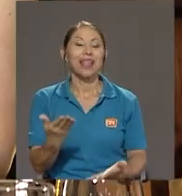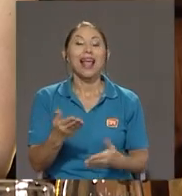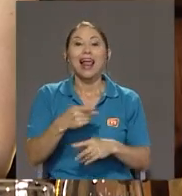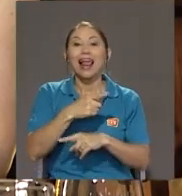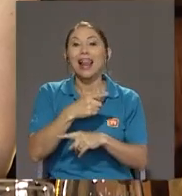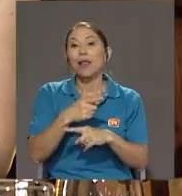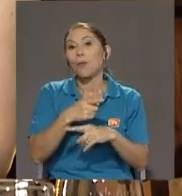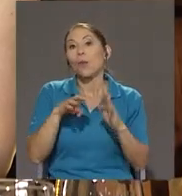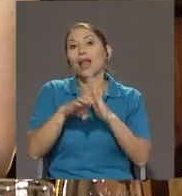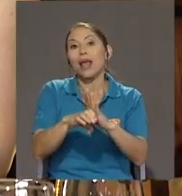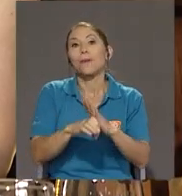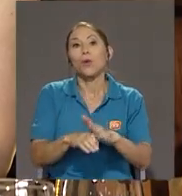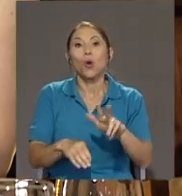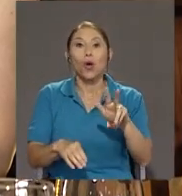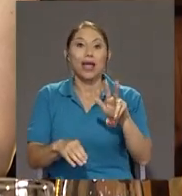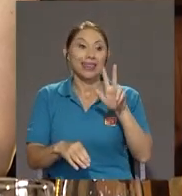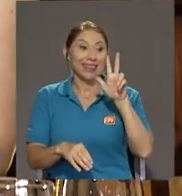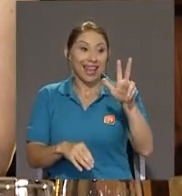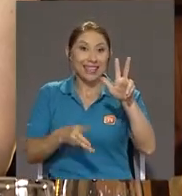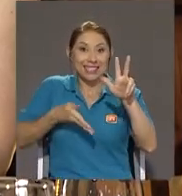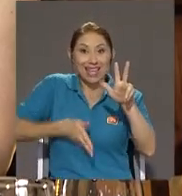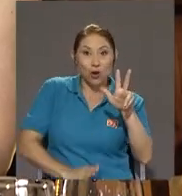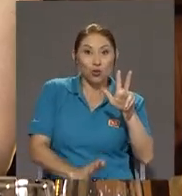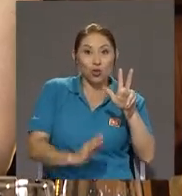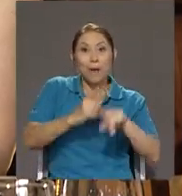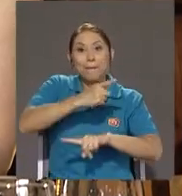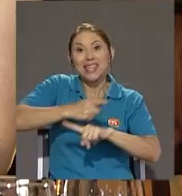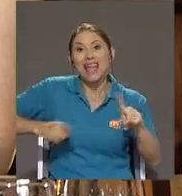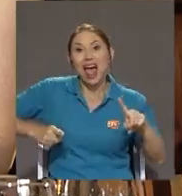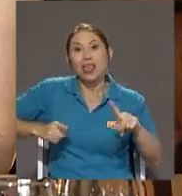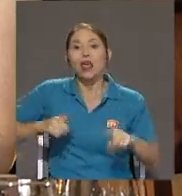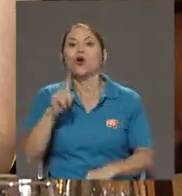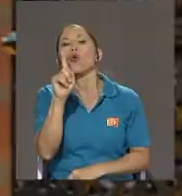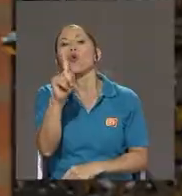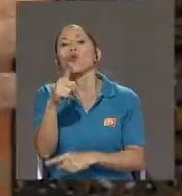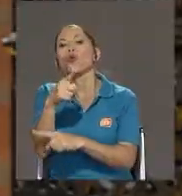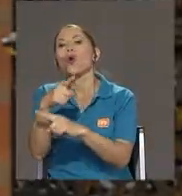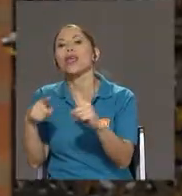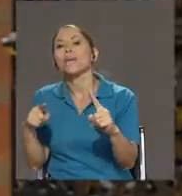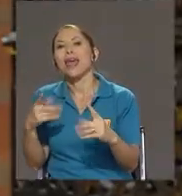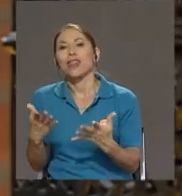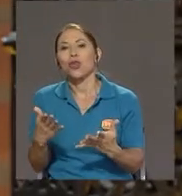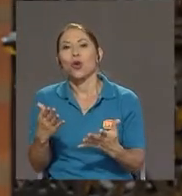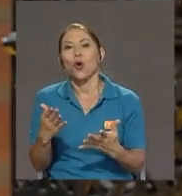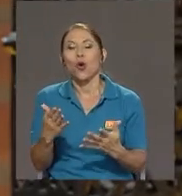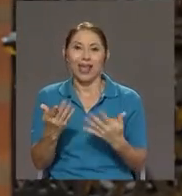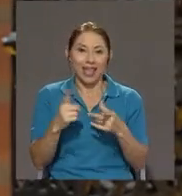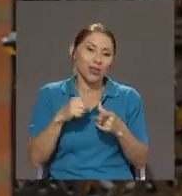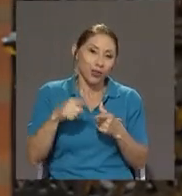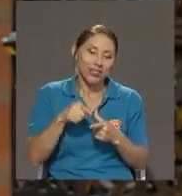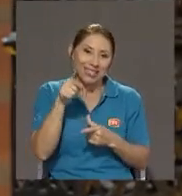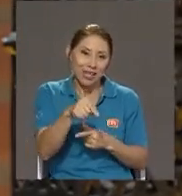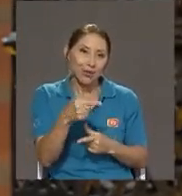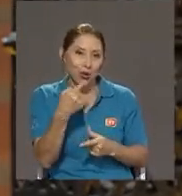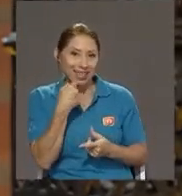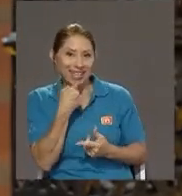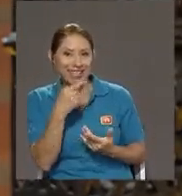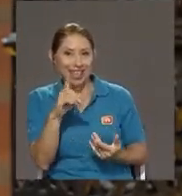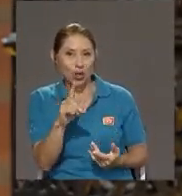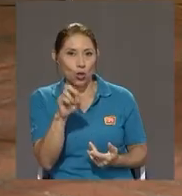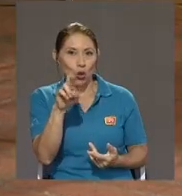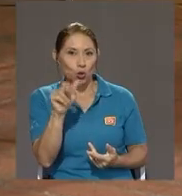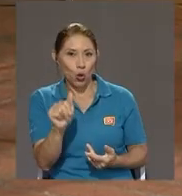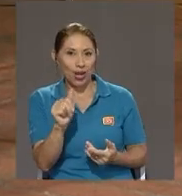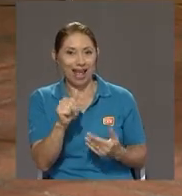de tres es uno y medio, no es ni Exacto. dos ni uno, es uno y medio. Exacto. Entonces, eso es lo que la doctora Blanco está diciendo. Y entonces,